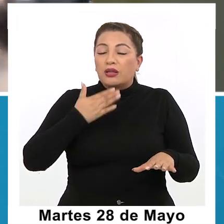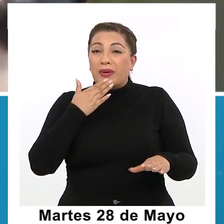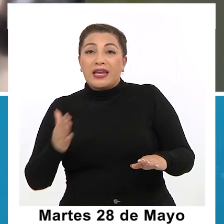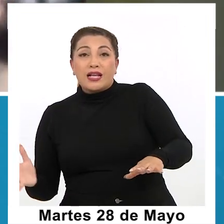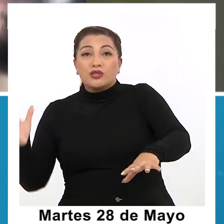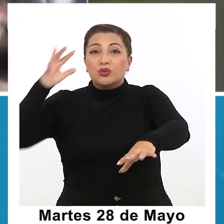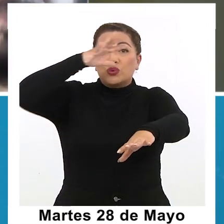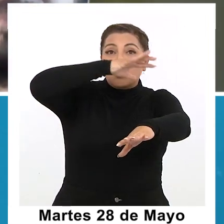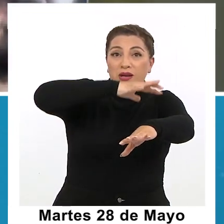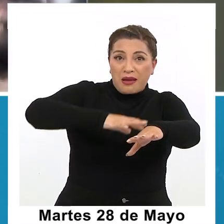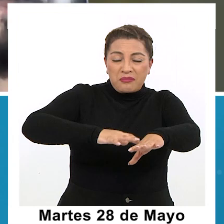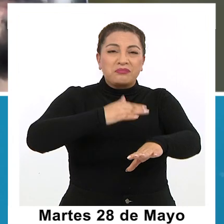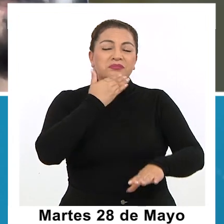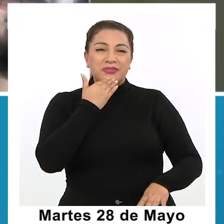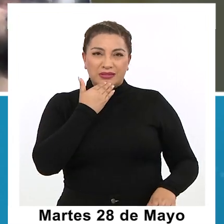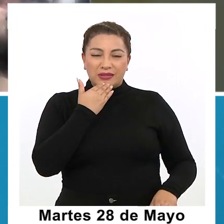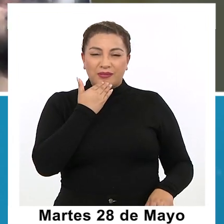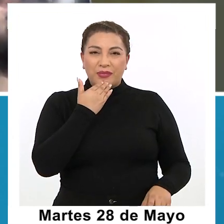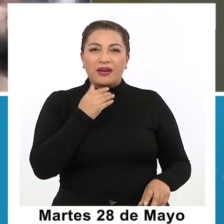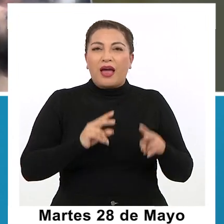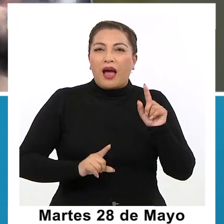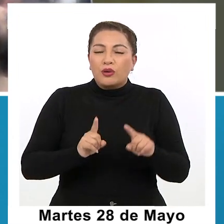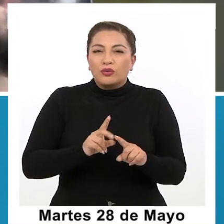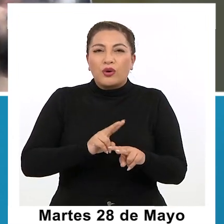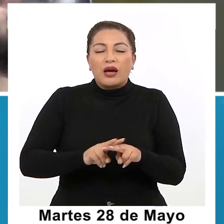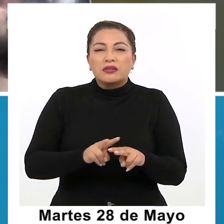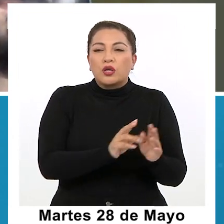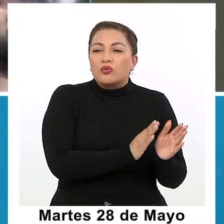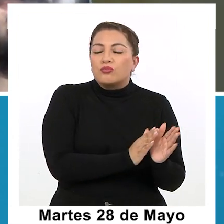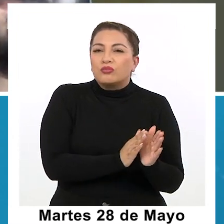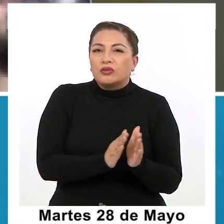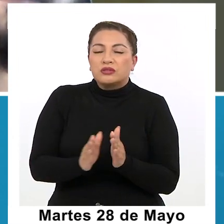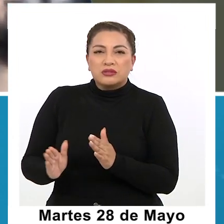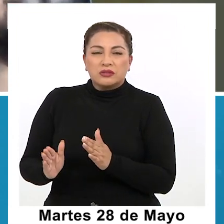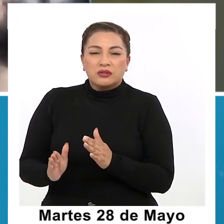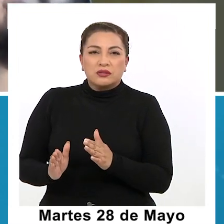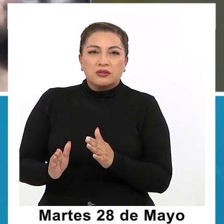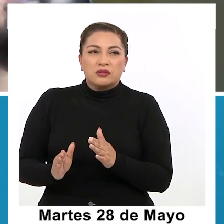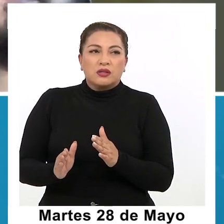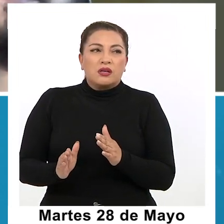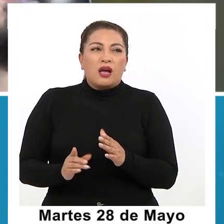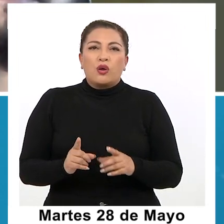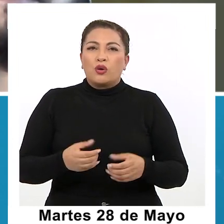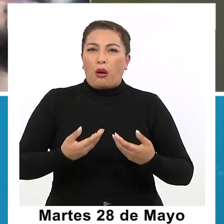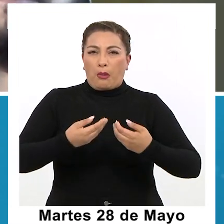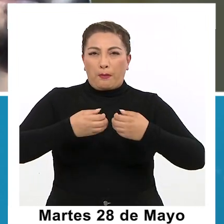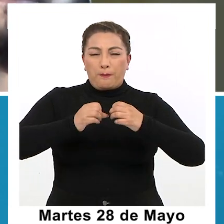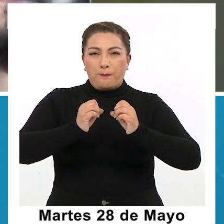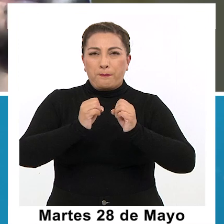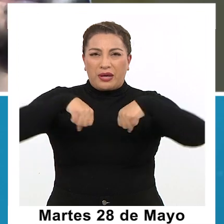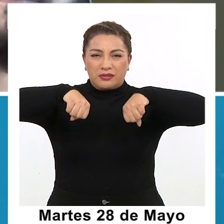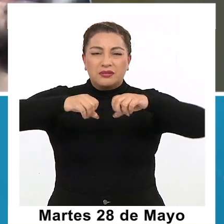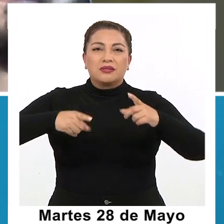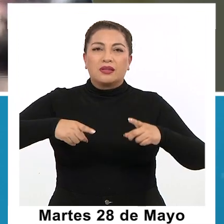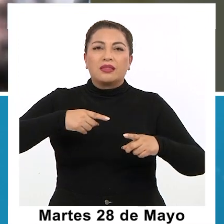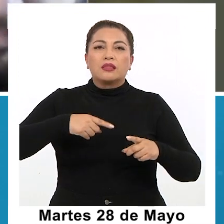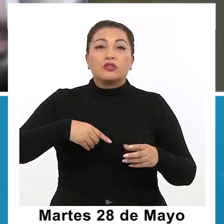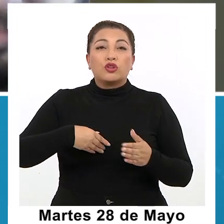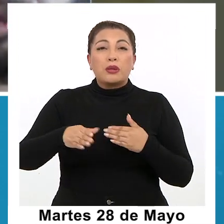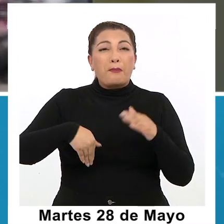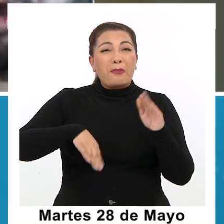y además podría generarse un proceso de licuefacción, que lo que podría ser mucho más dañino, especialmente en altos